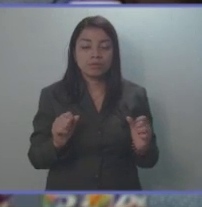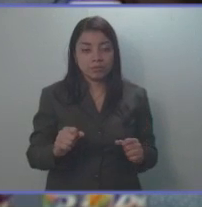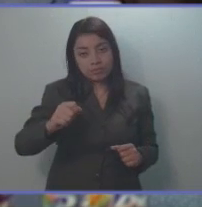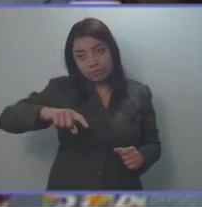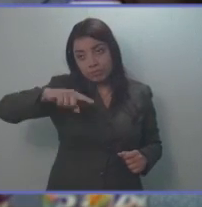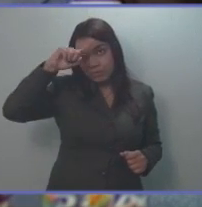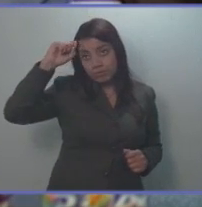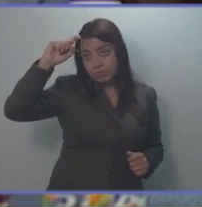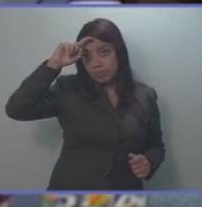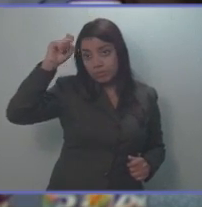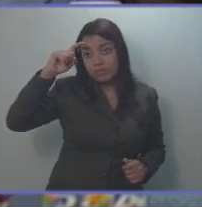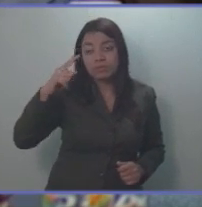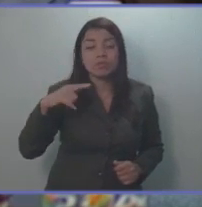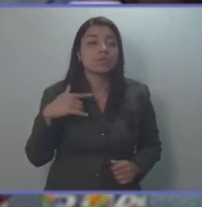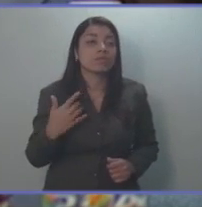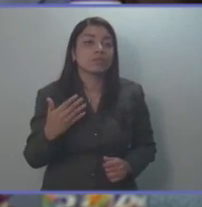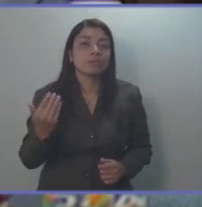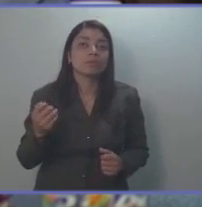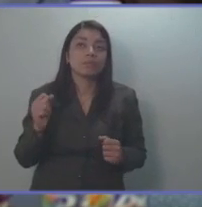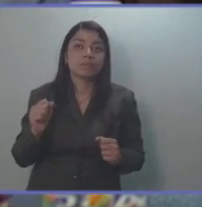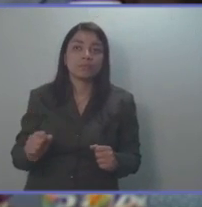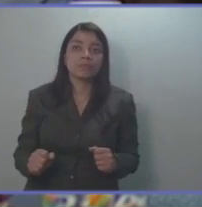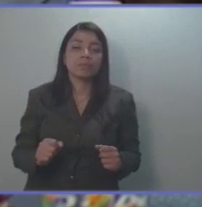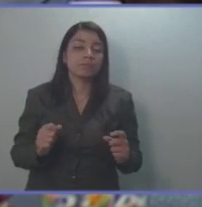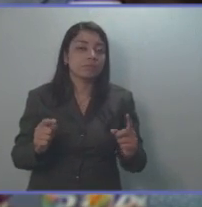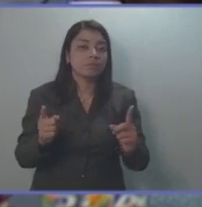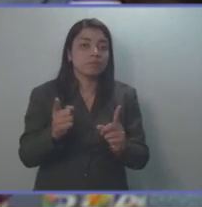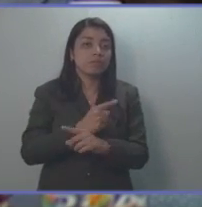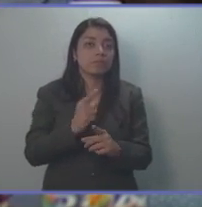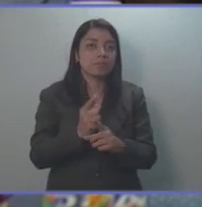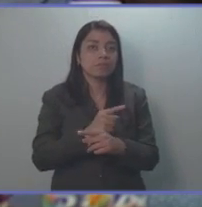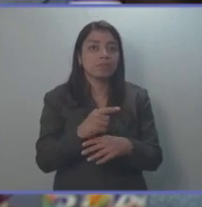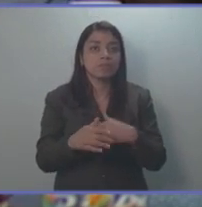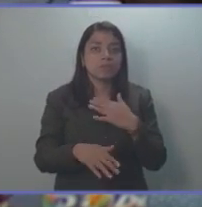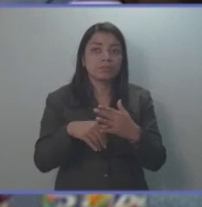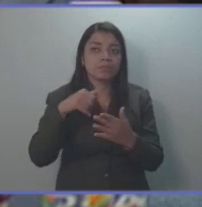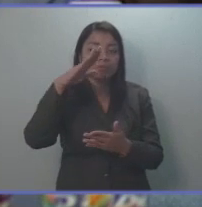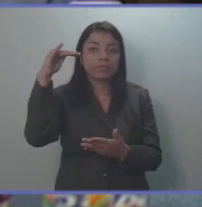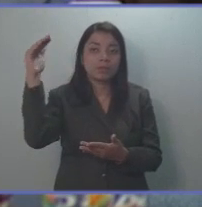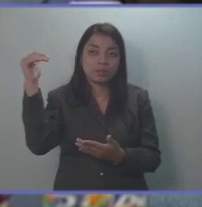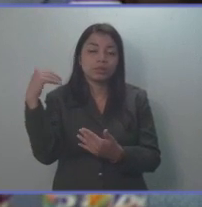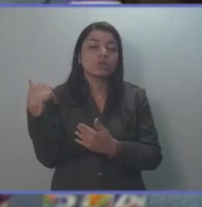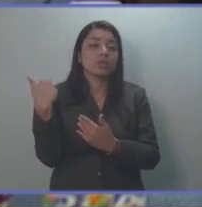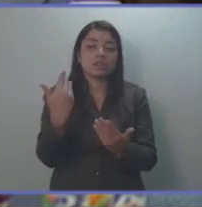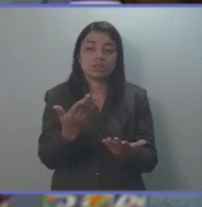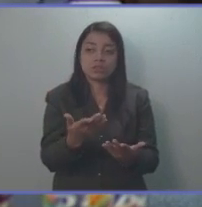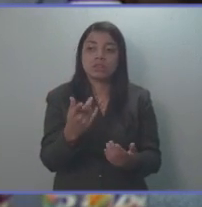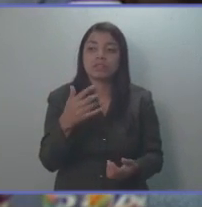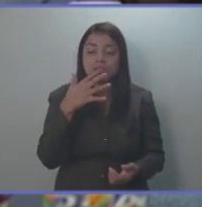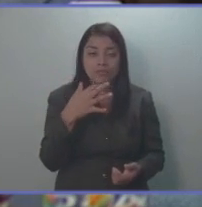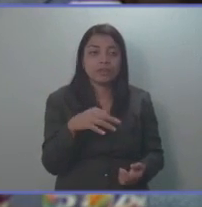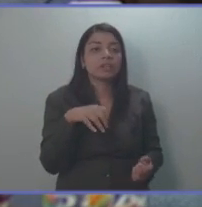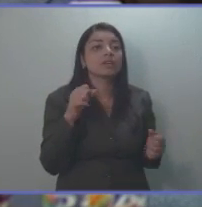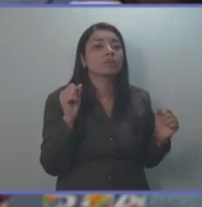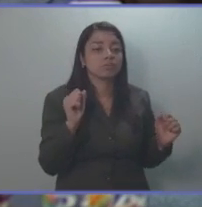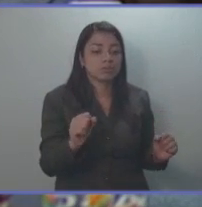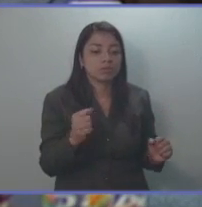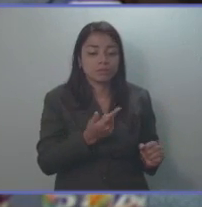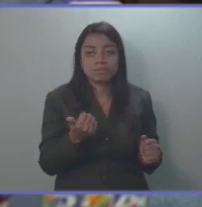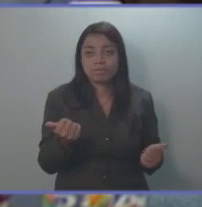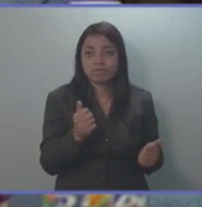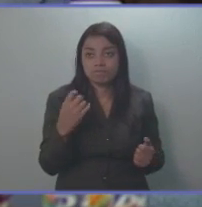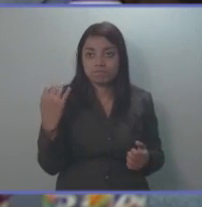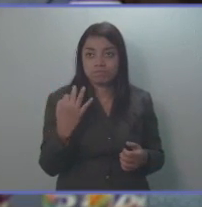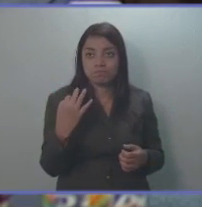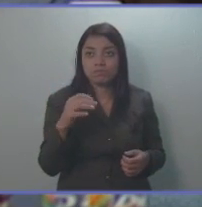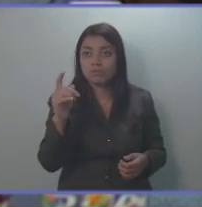trabajar para que podamos tal vez cambiar la historia de este donativo y que de verdad sí llegue a quien lo necesita y